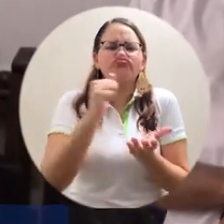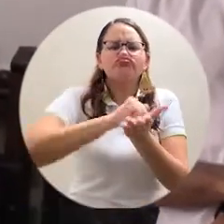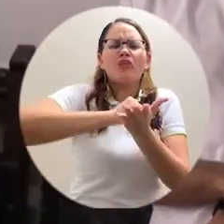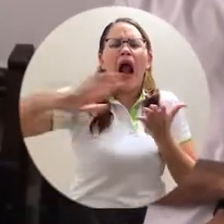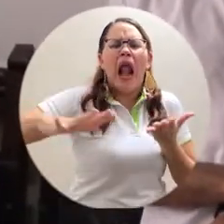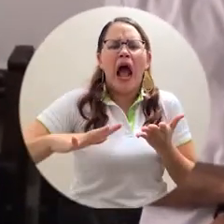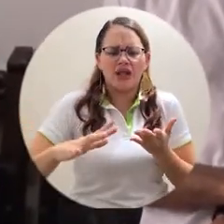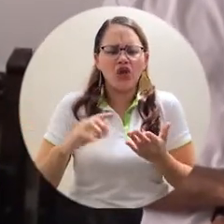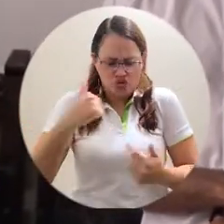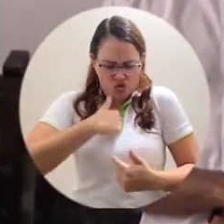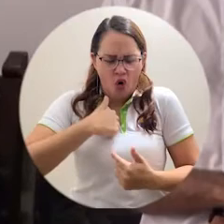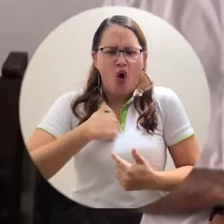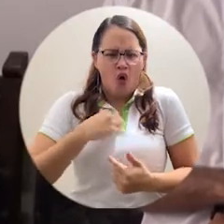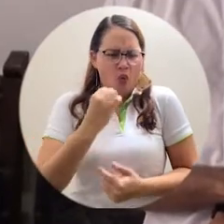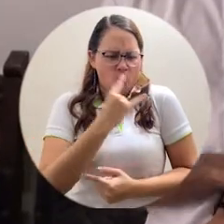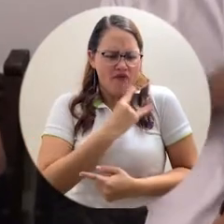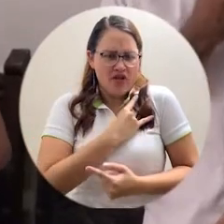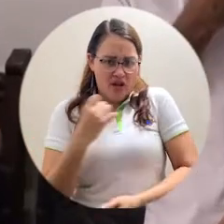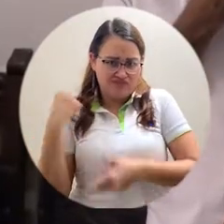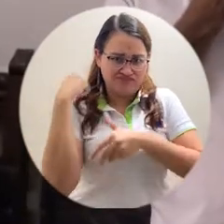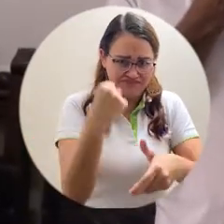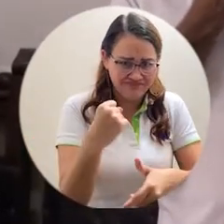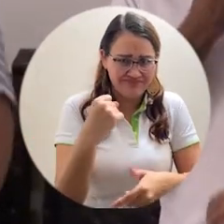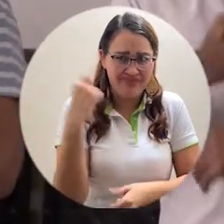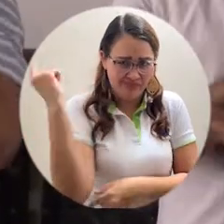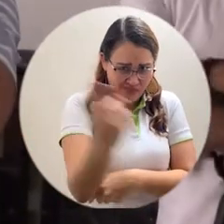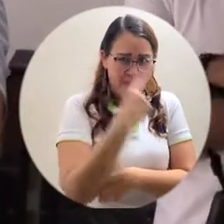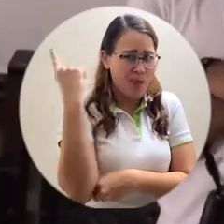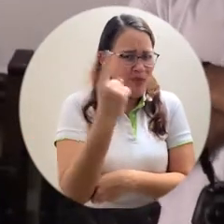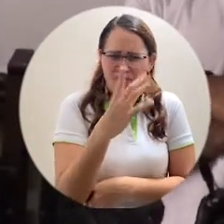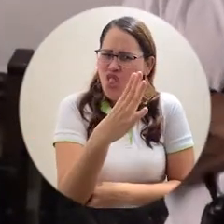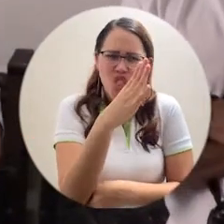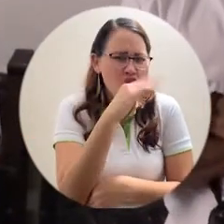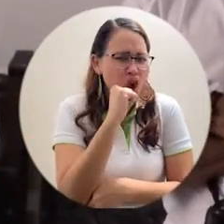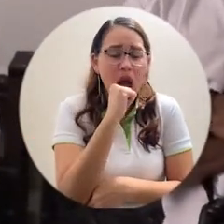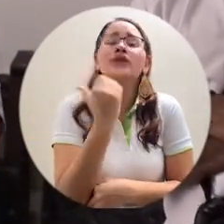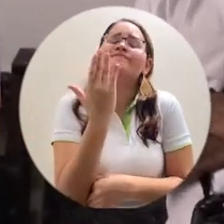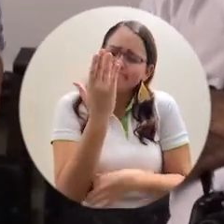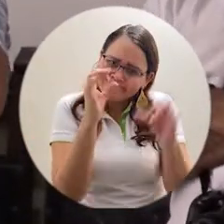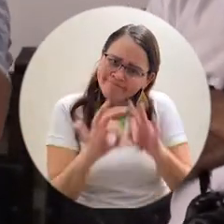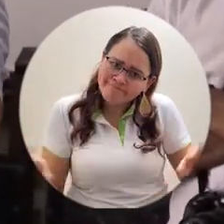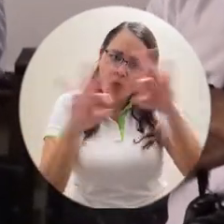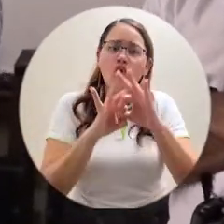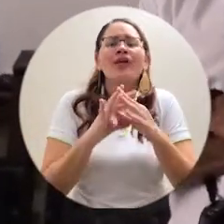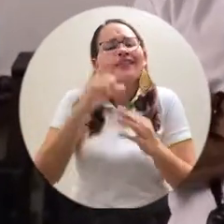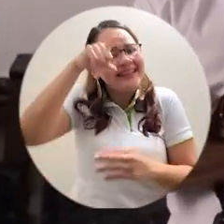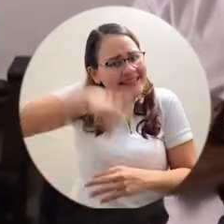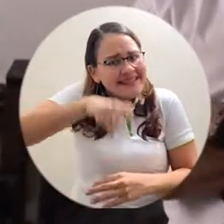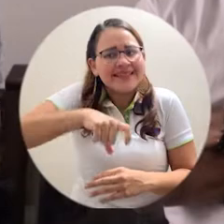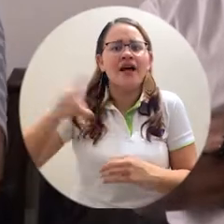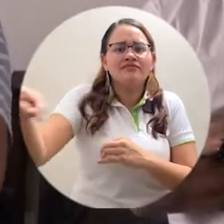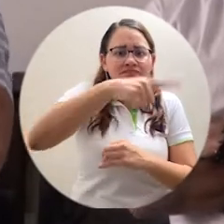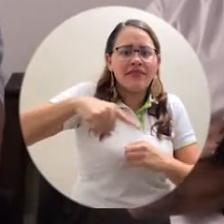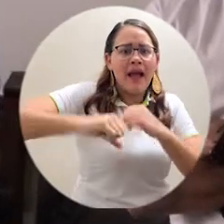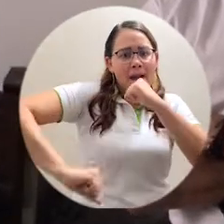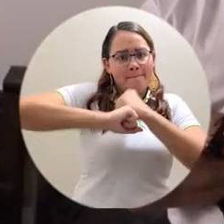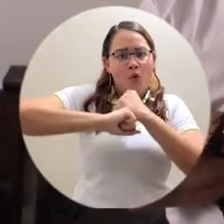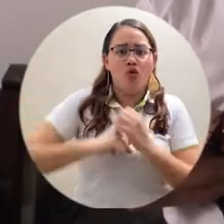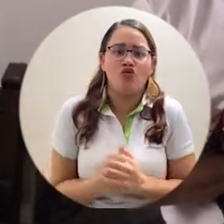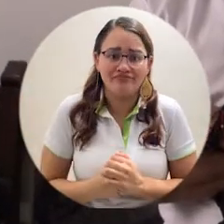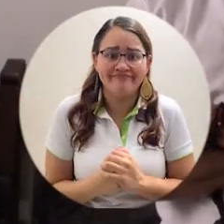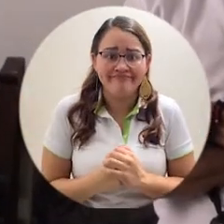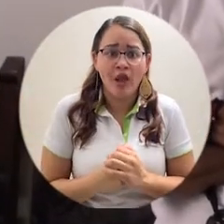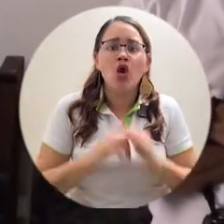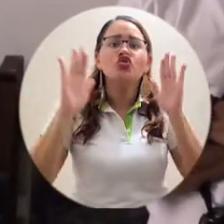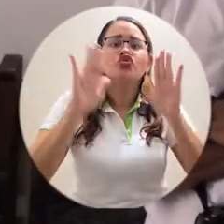recursos de la misma universidad. La responsabilidad que nos están dando nosotros como universidad. Ya la universidad puso lo